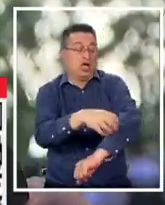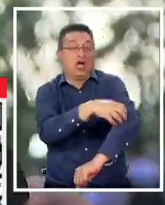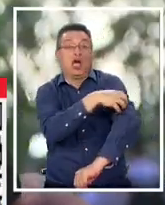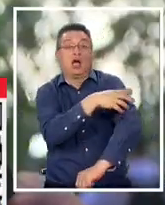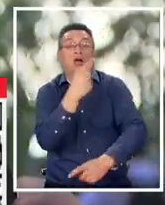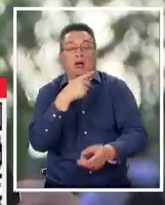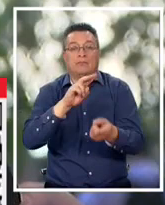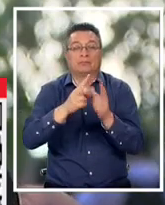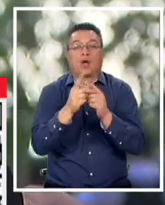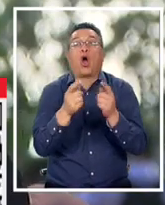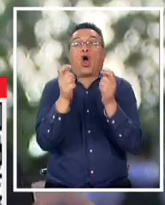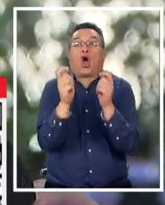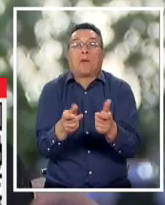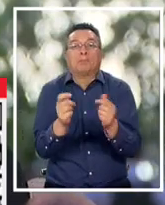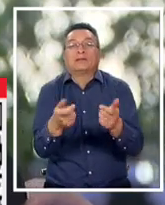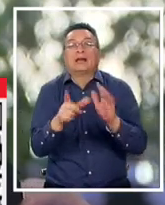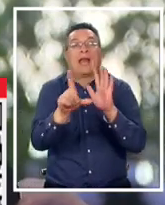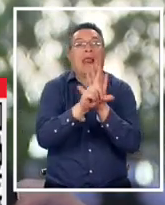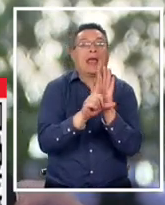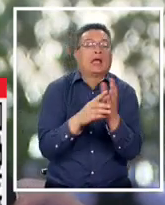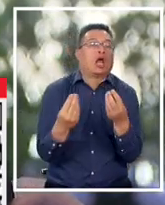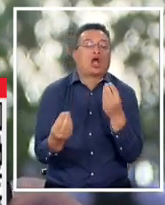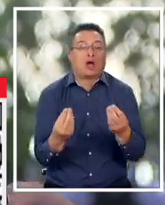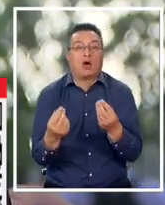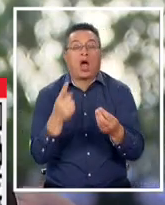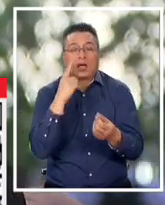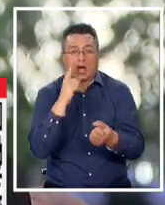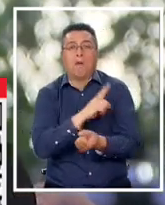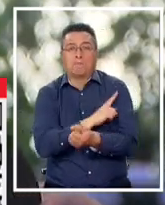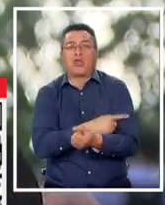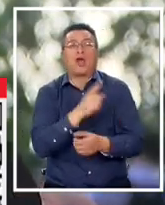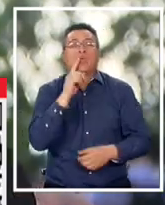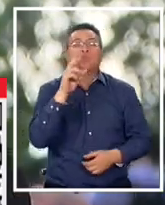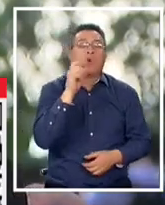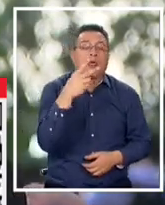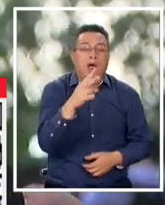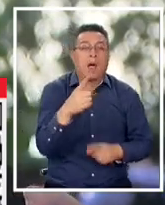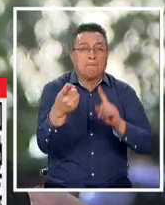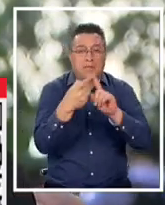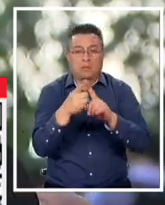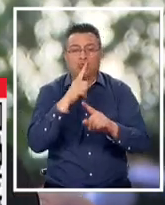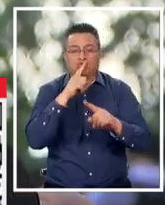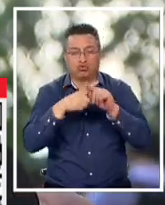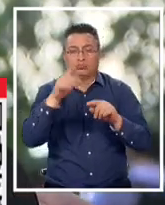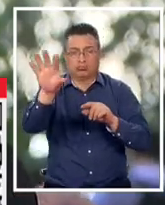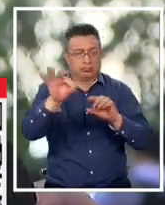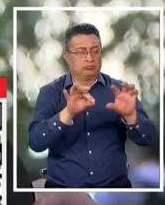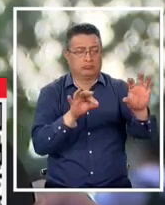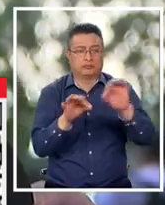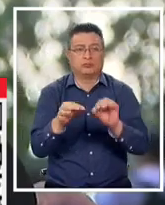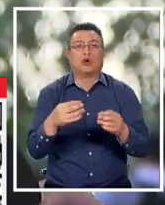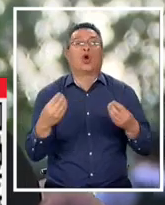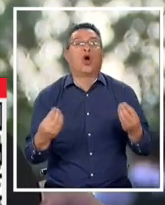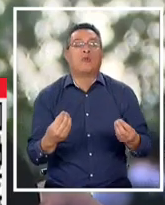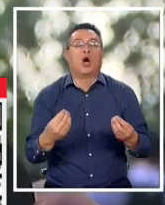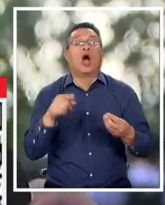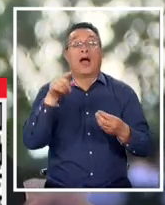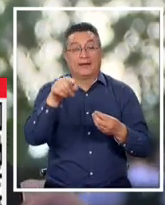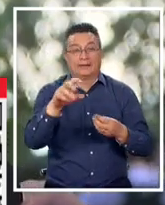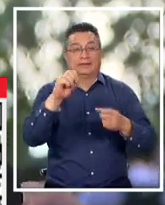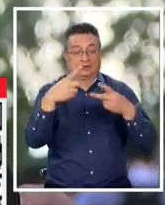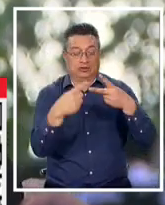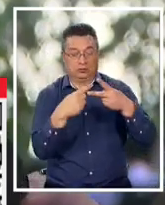definitivamente hay que mejorar sus competencias legislativas. También sus atribuciones, participar en los nombramientos. Segundo, hay